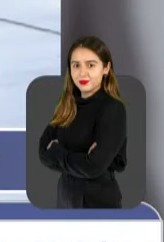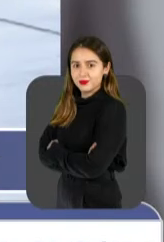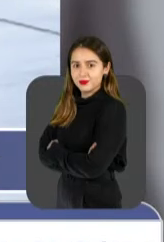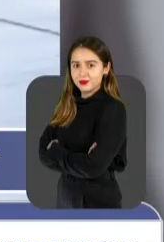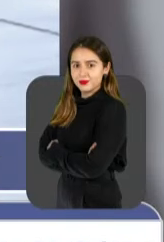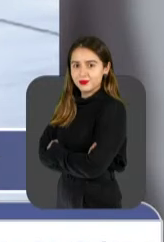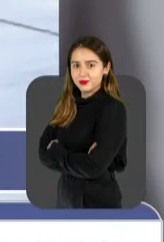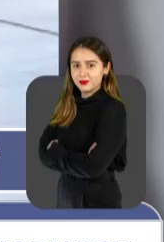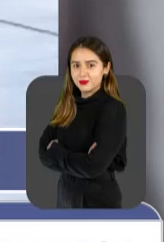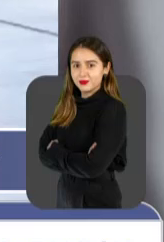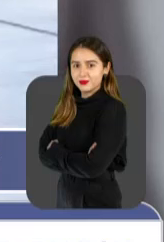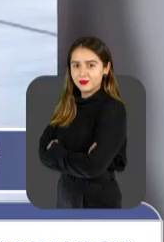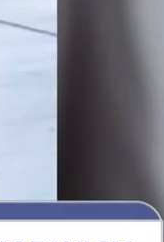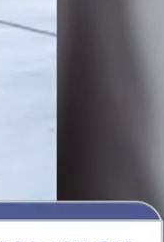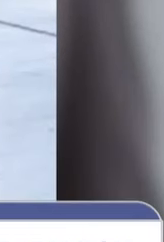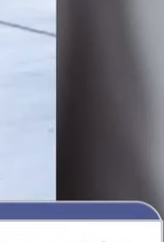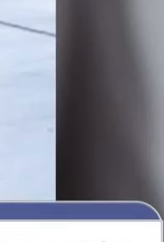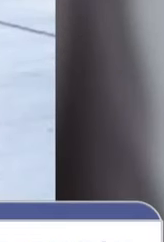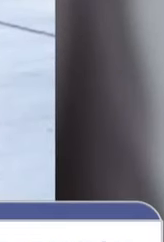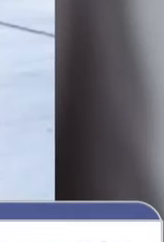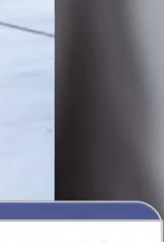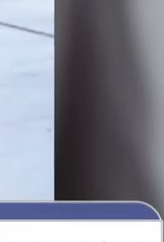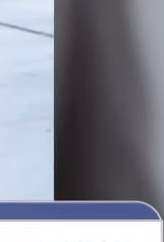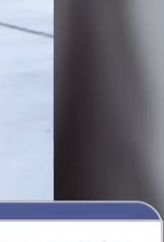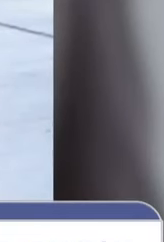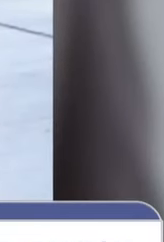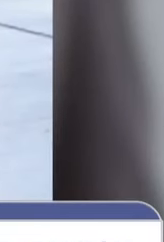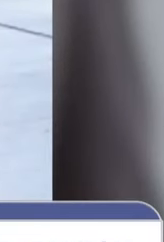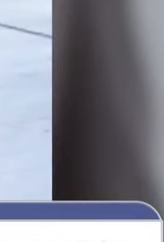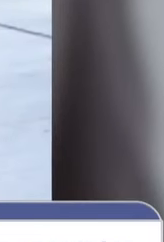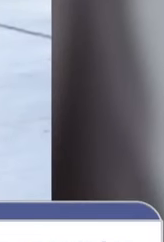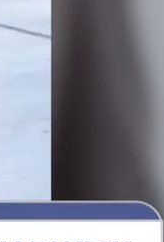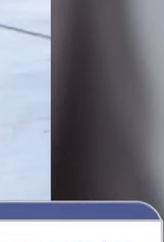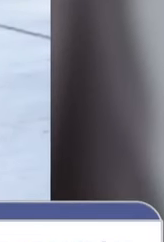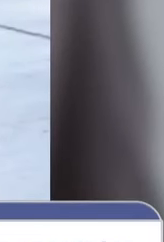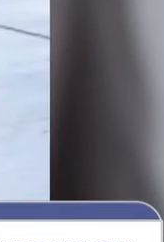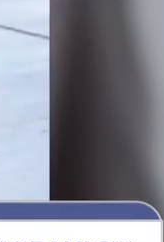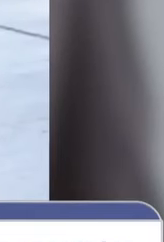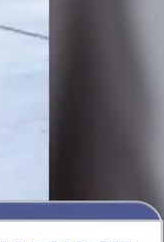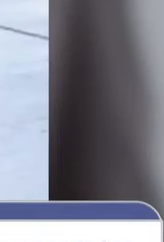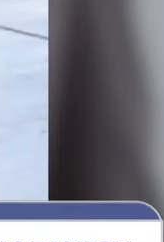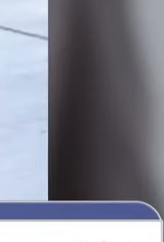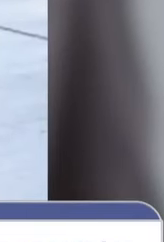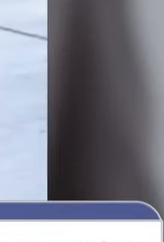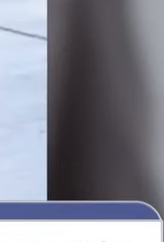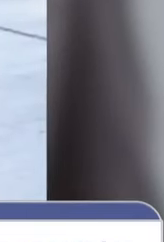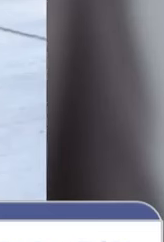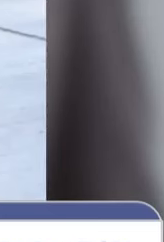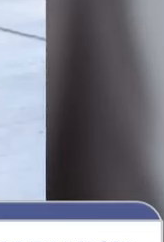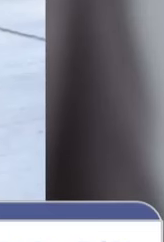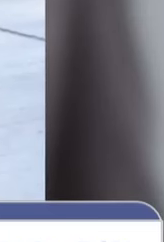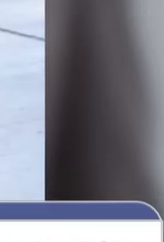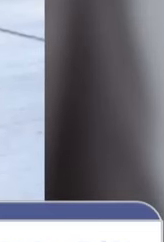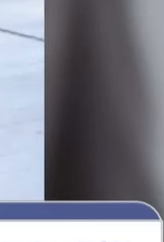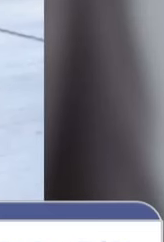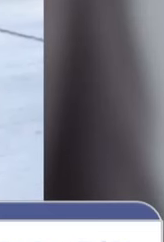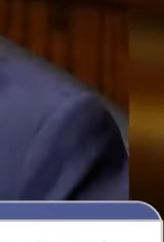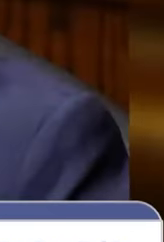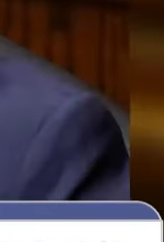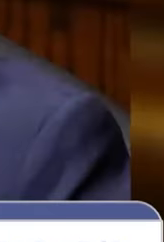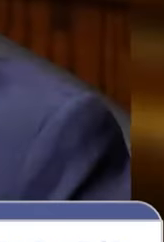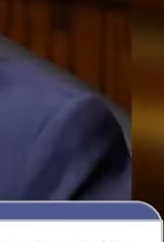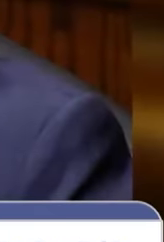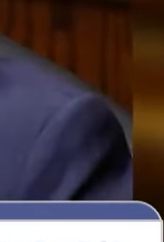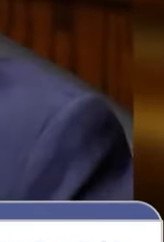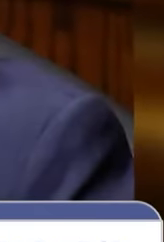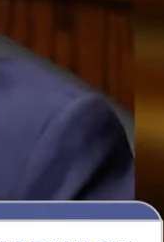revistan delito. Necesitamos que hayan declaraciones de las instituciones que están investigando. Esas instituciones y esos pronunciamientos deberían llegar de los tribunales de